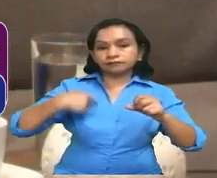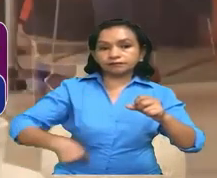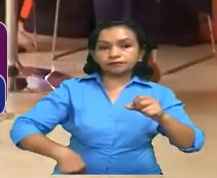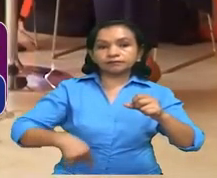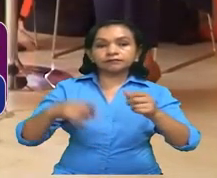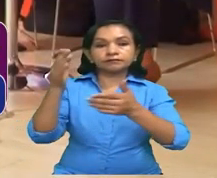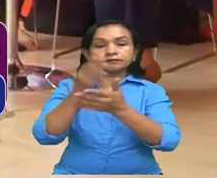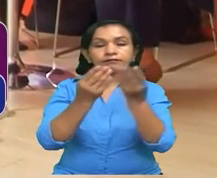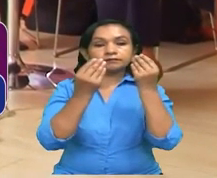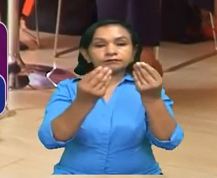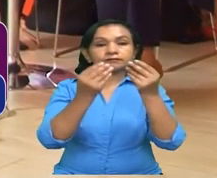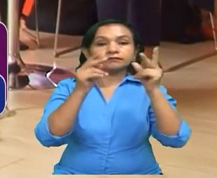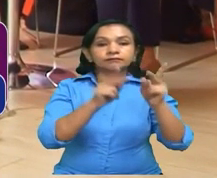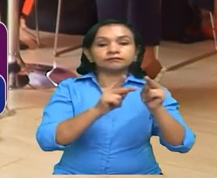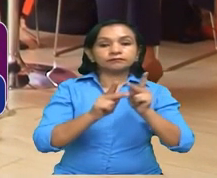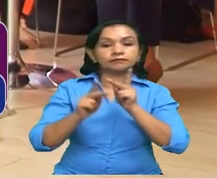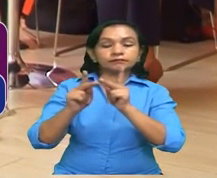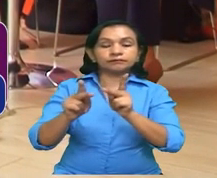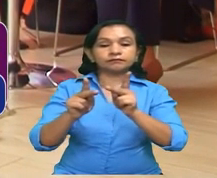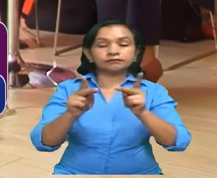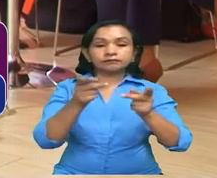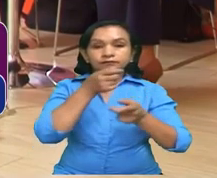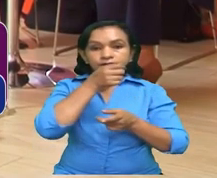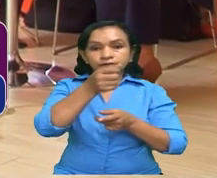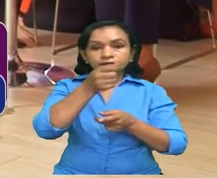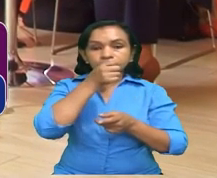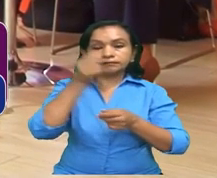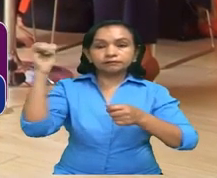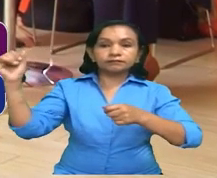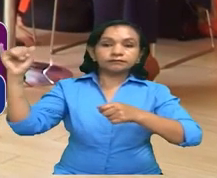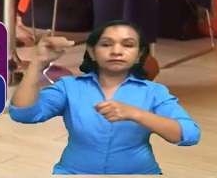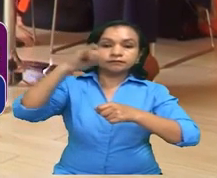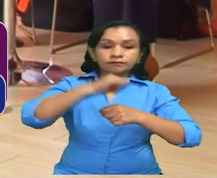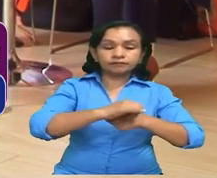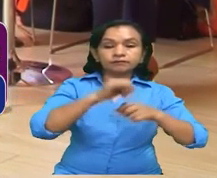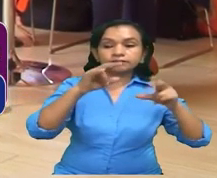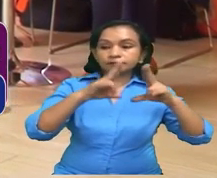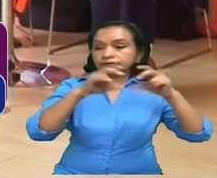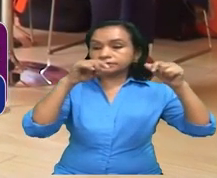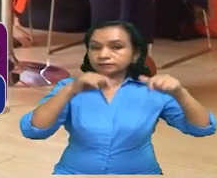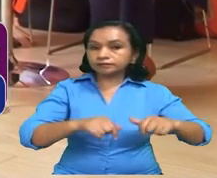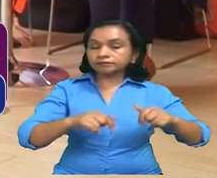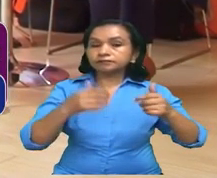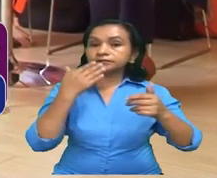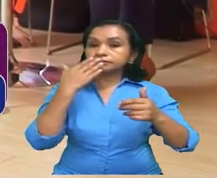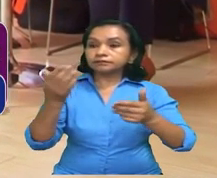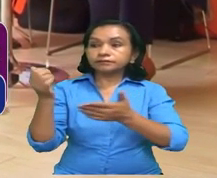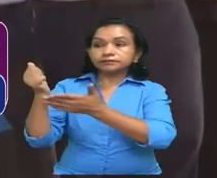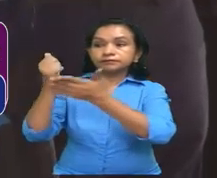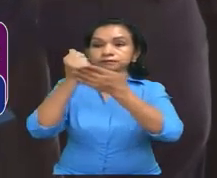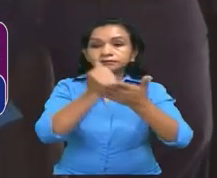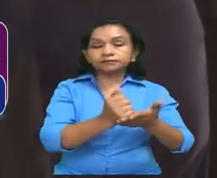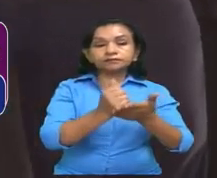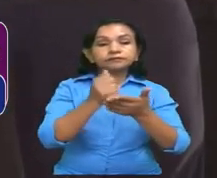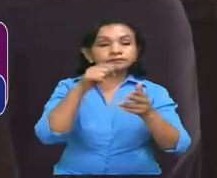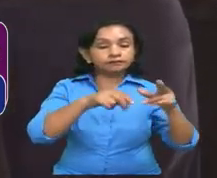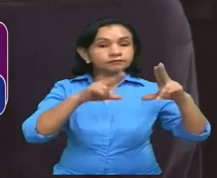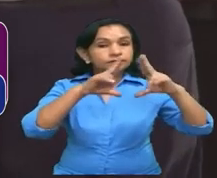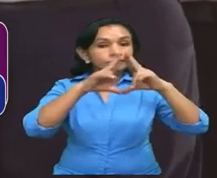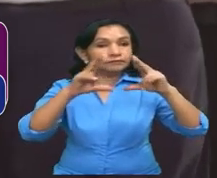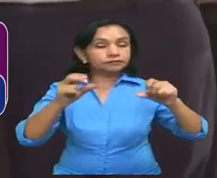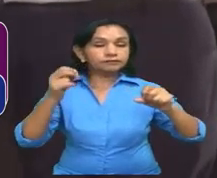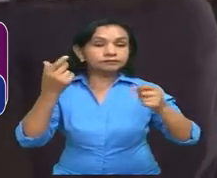Venezuela nos colaboró con pasajes para poder traer a alguno de estos mayoristas que nos visitaron nuestro país. También tenemos el apoyo